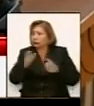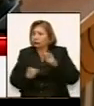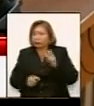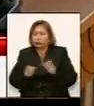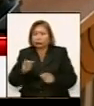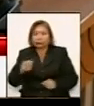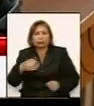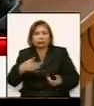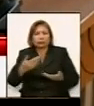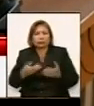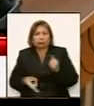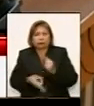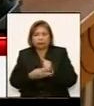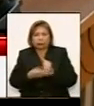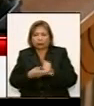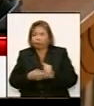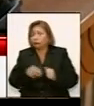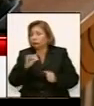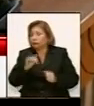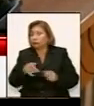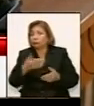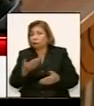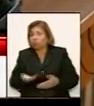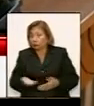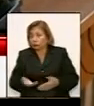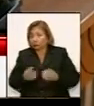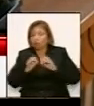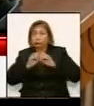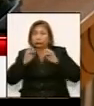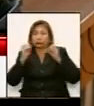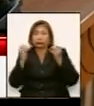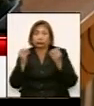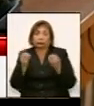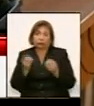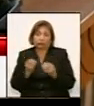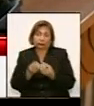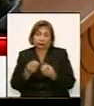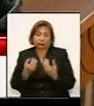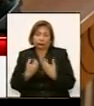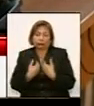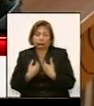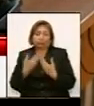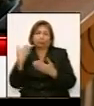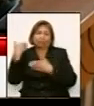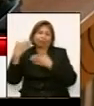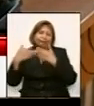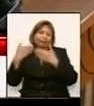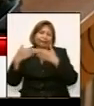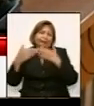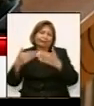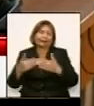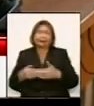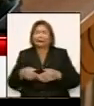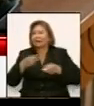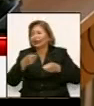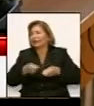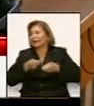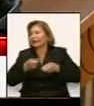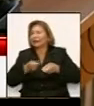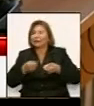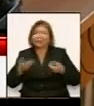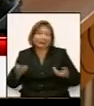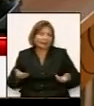en su sentido de seguridad, y ya hay muchas organizaciones que tienen una trayectoria larguísima luchando contra la